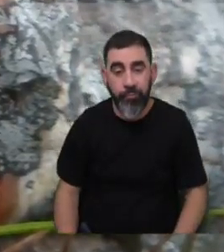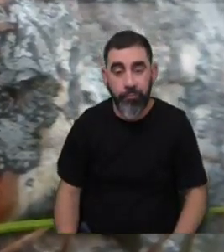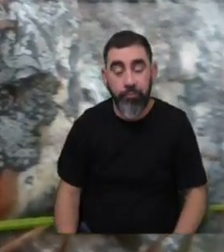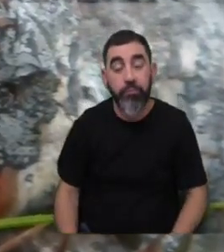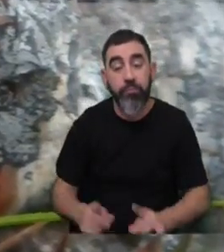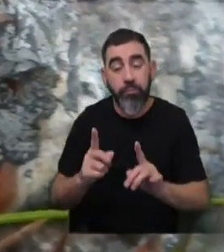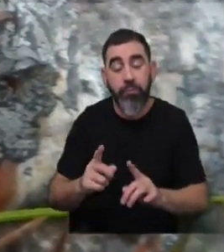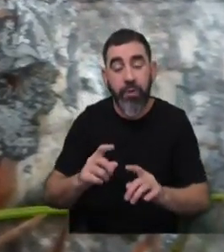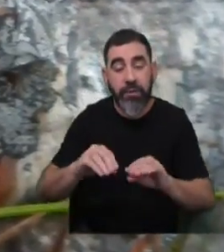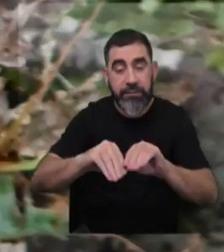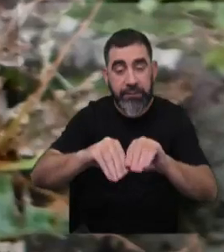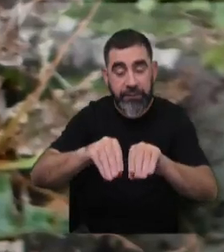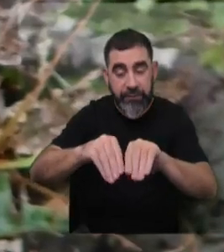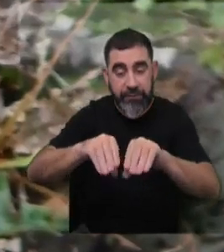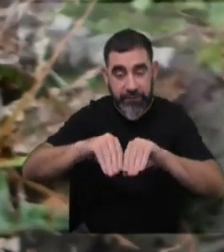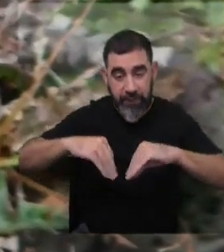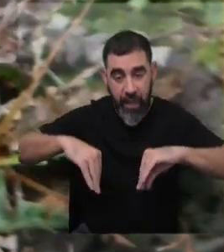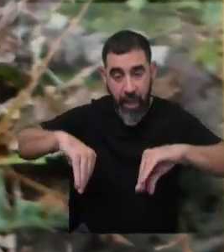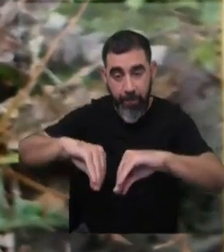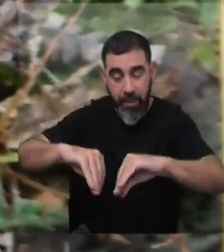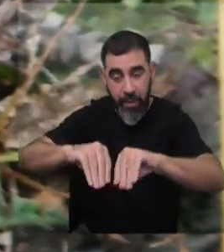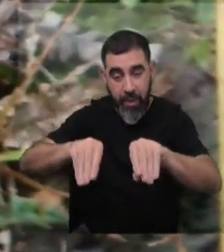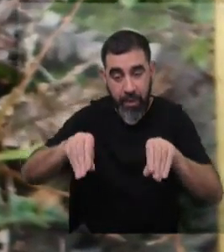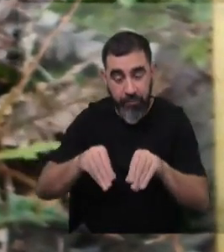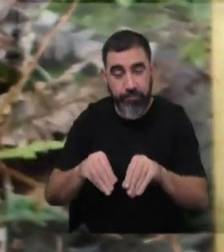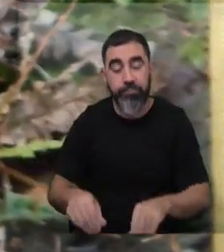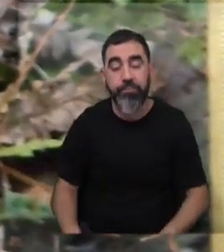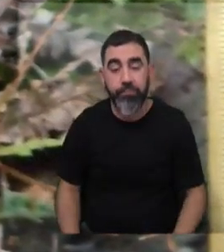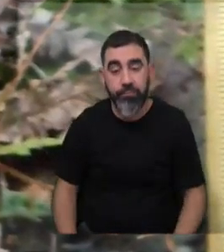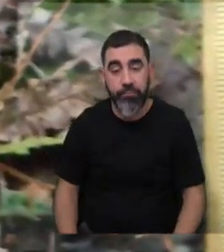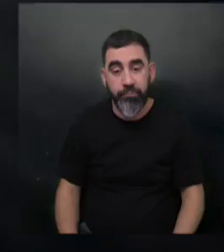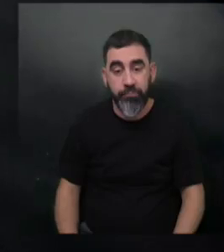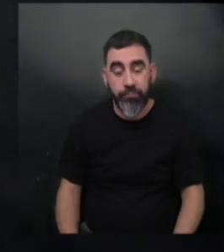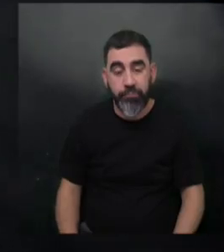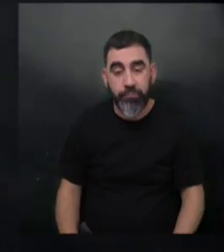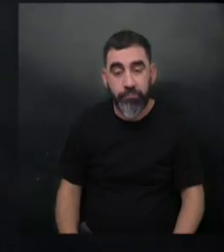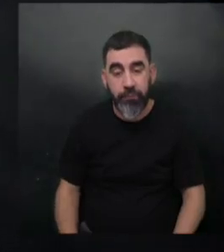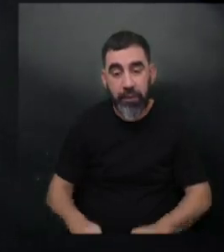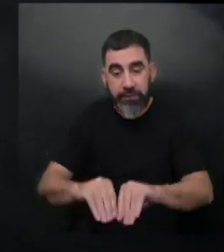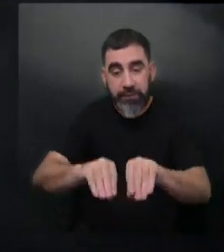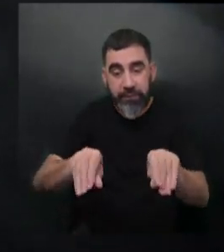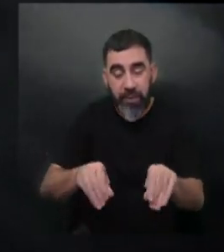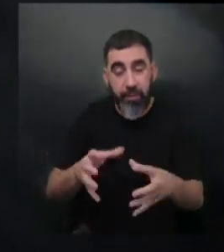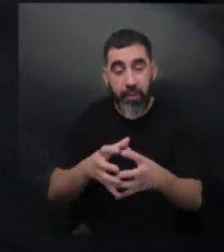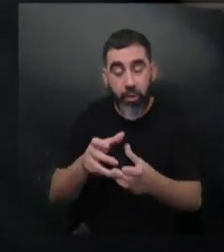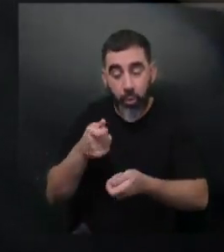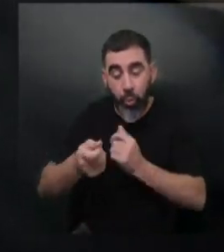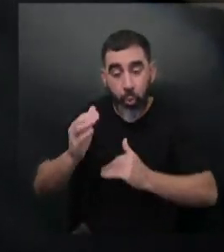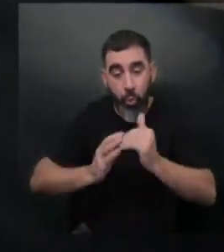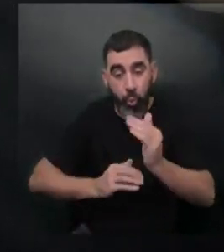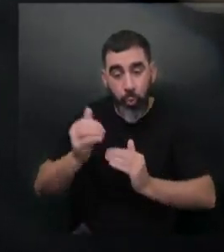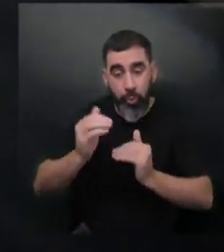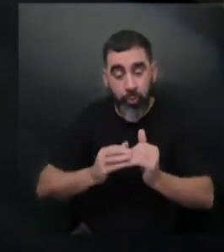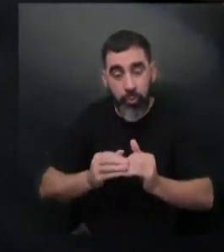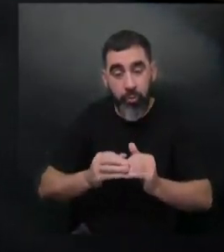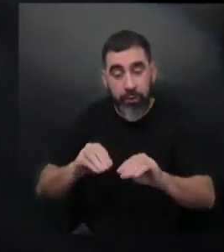tenemos cerámica, material cerámico en los niveles de arriba, en los niveles superficiales, cerámica de los grupos constructores de Cerrito,